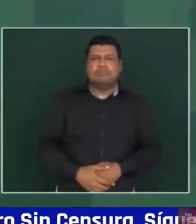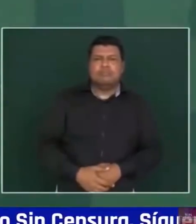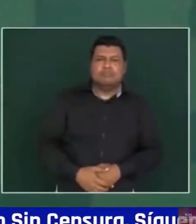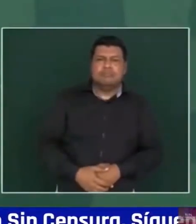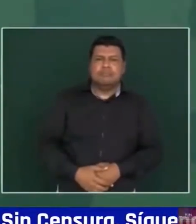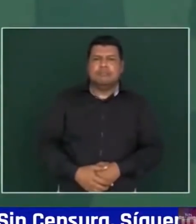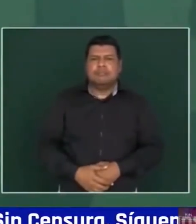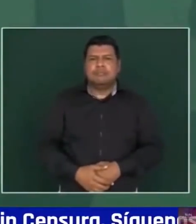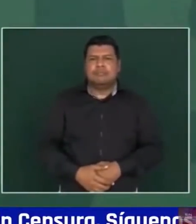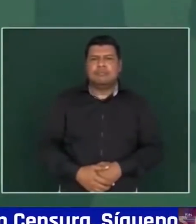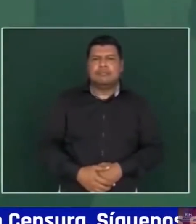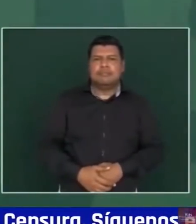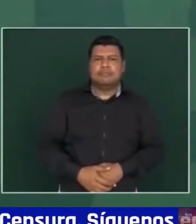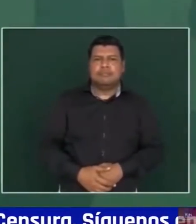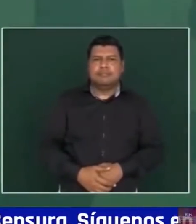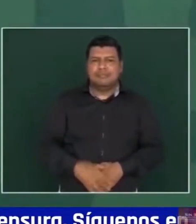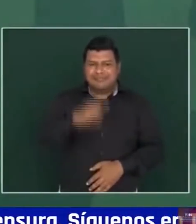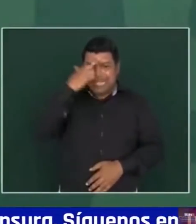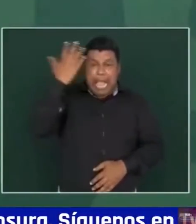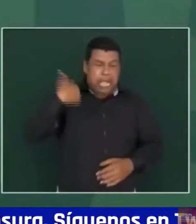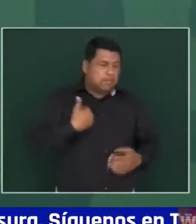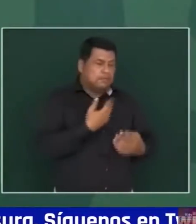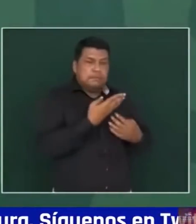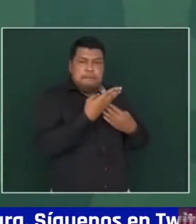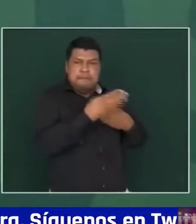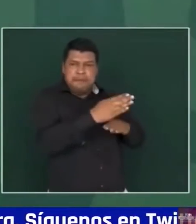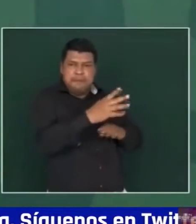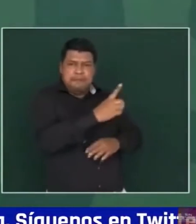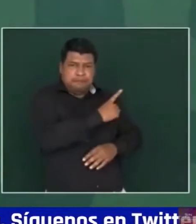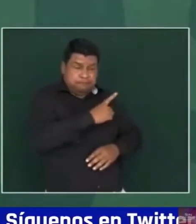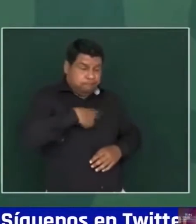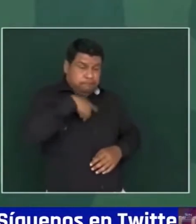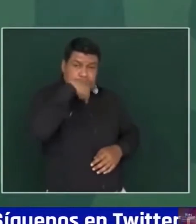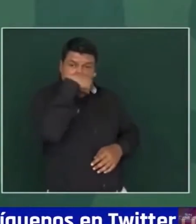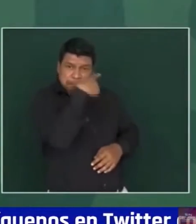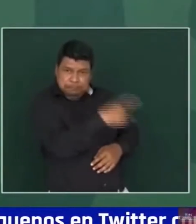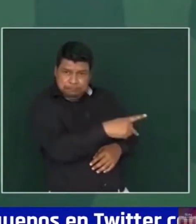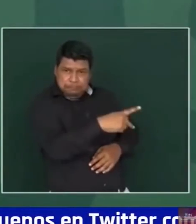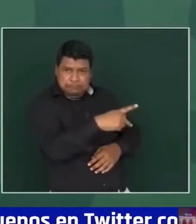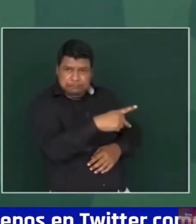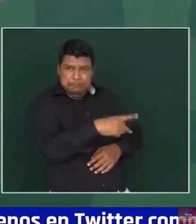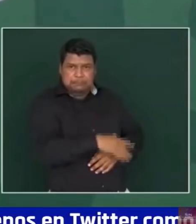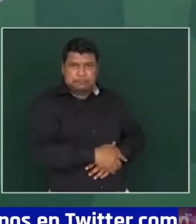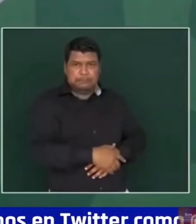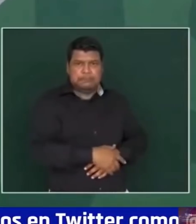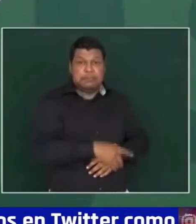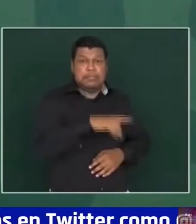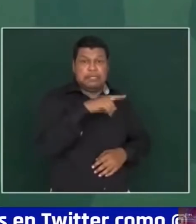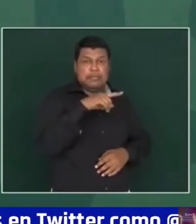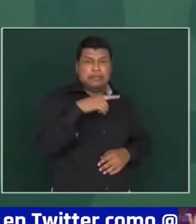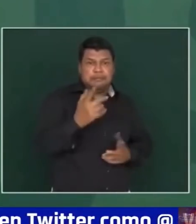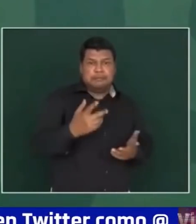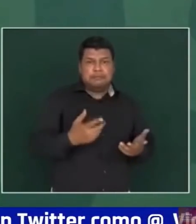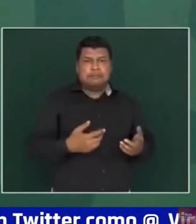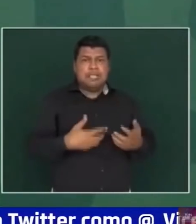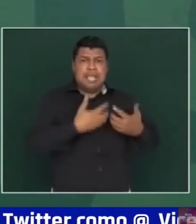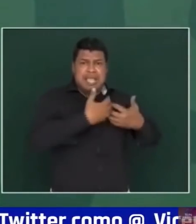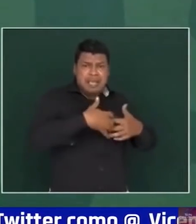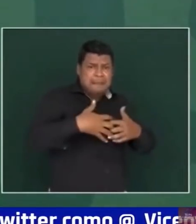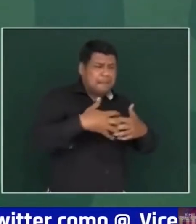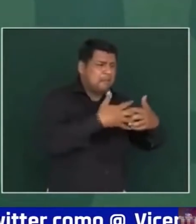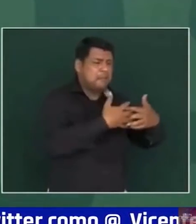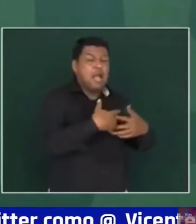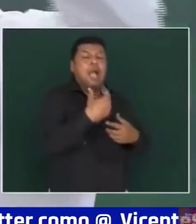compromisos que hizo Andrés Manuel López Obrador como candidato a la jefatura de gobierno del entonces Distrito Federal, y si